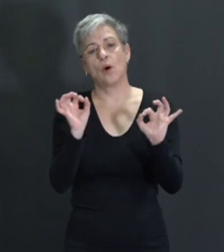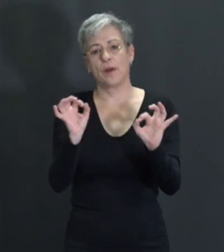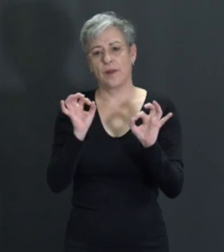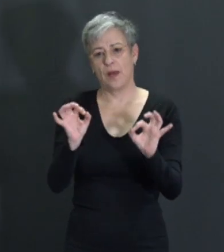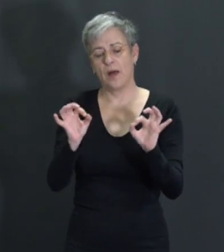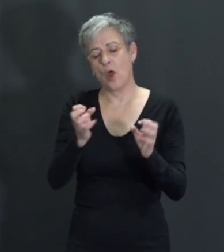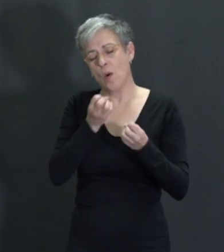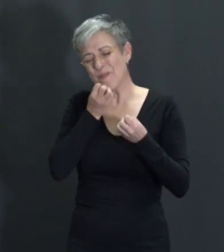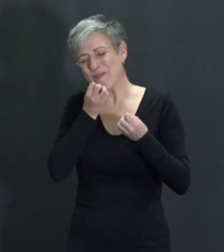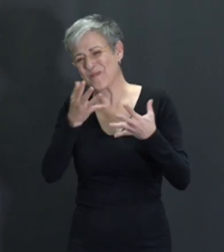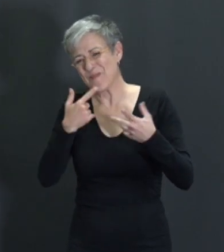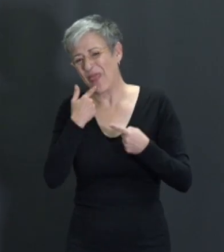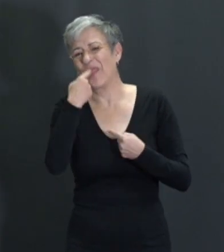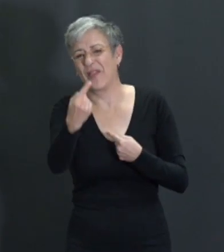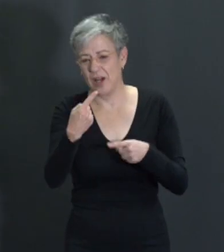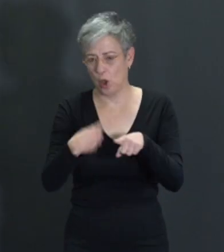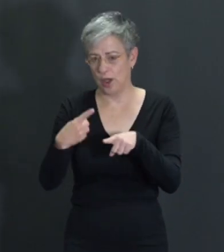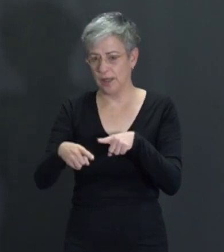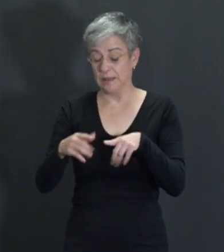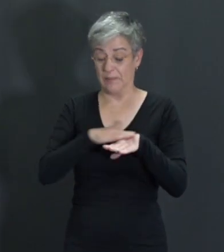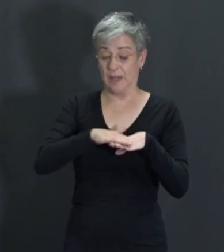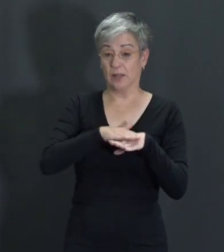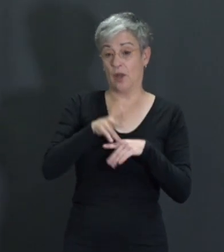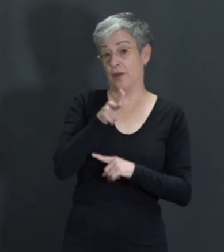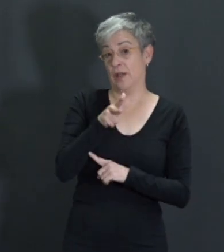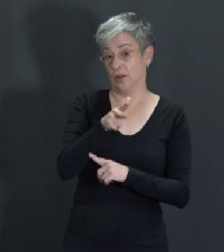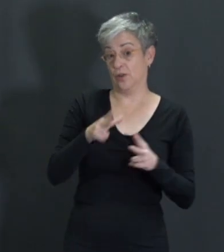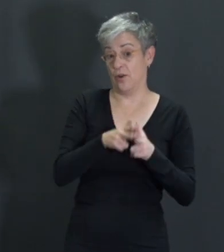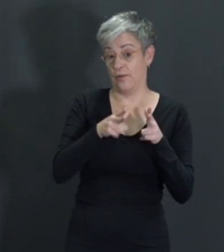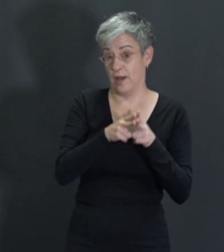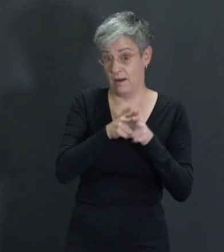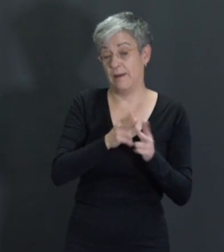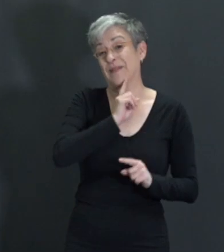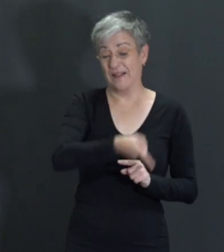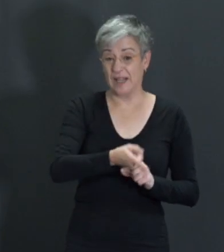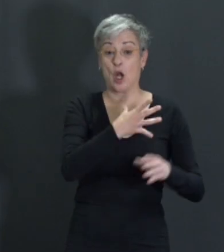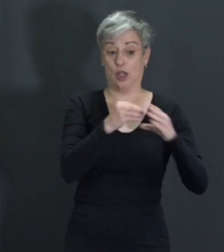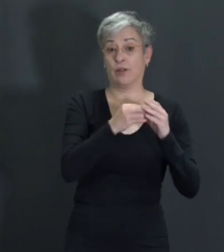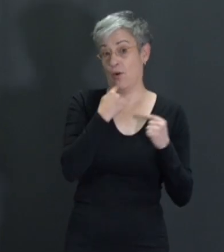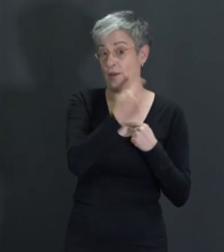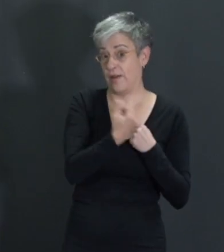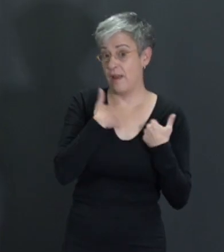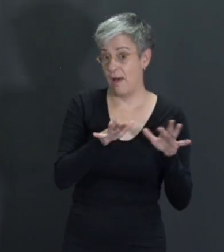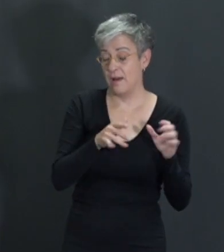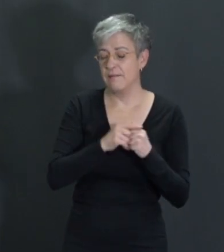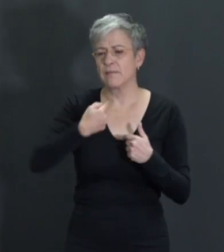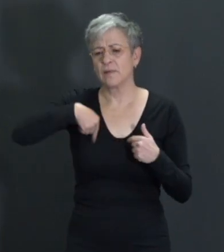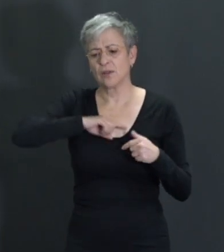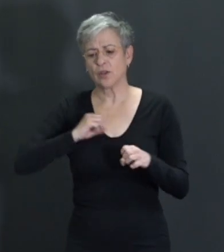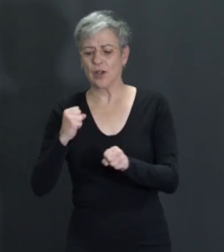tipo de mensajes. Desde el Ministerio de Derechos Sociales, lo decía también la directora del Inserso, ya estamos trabajando para